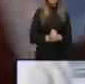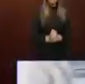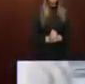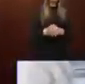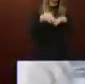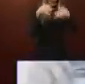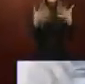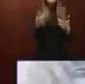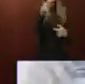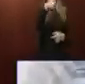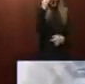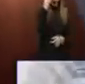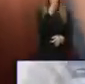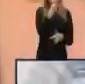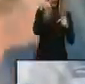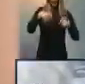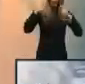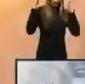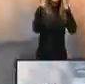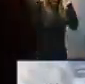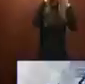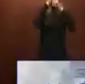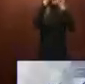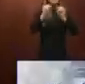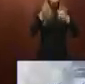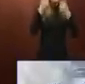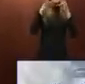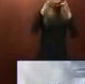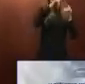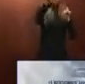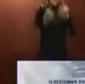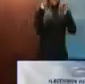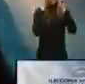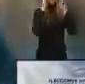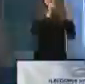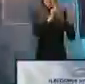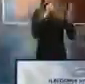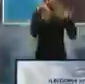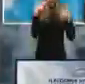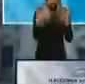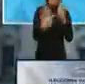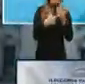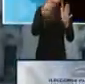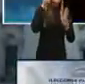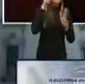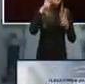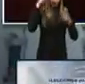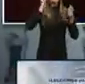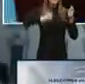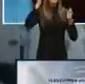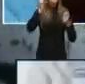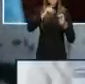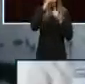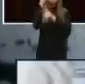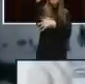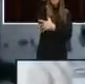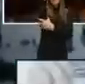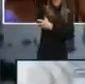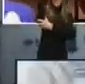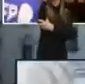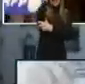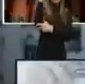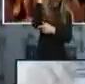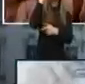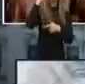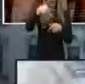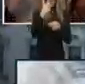Celebración que también tratamos de llevarle a ustedes con audio y el ondear de la bandera de Guatemala en manos de